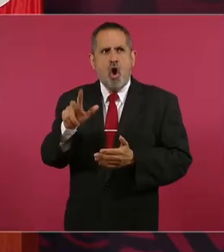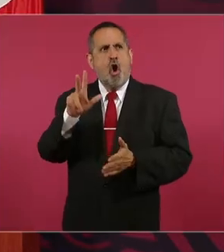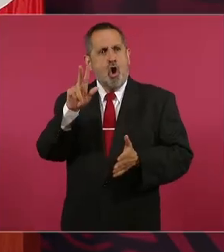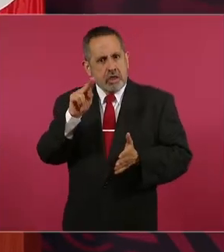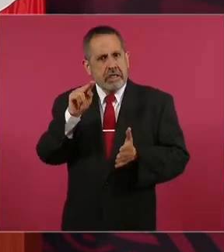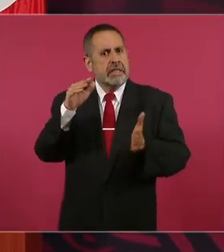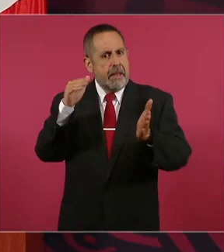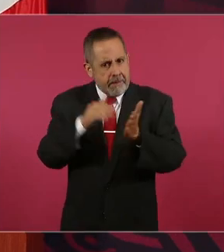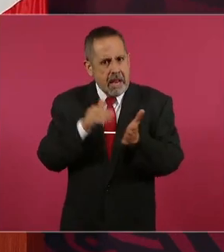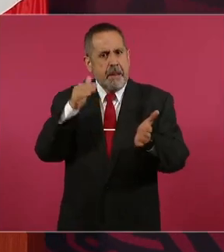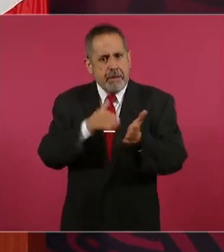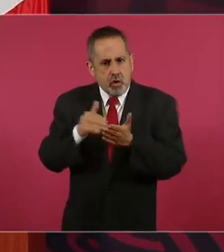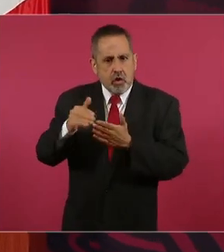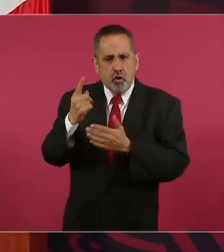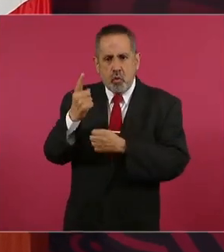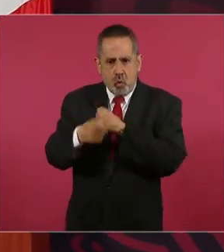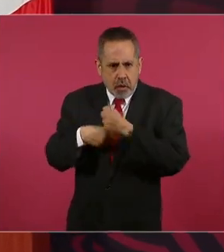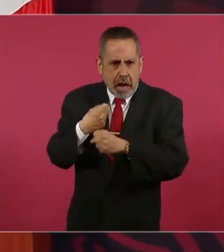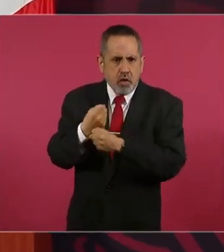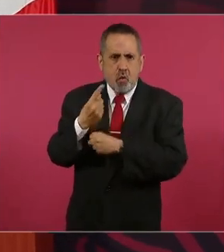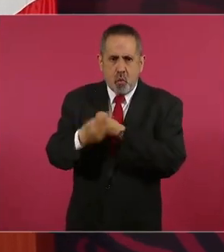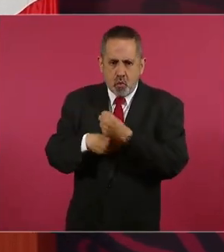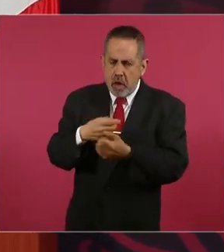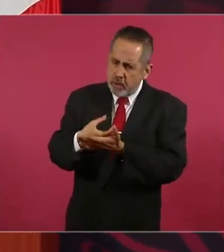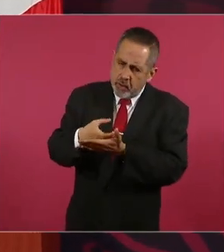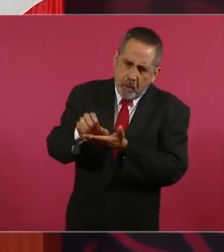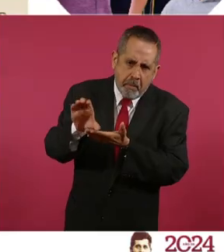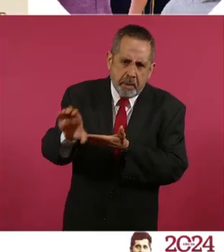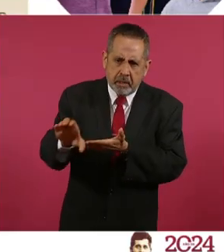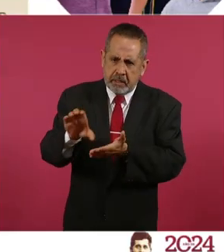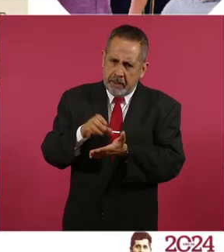80,000,000,000 al año.